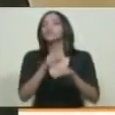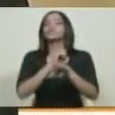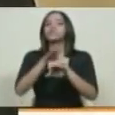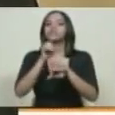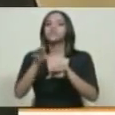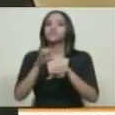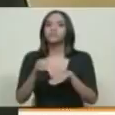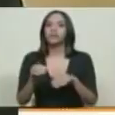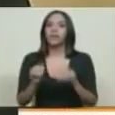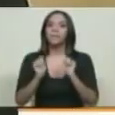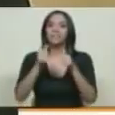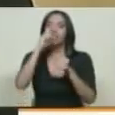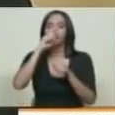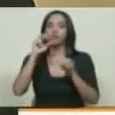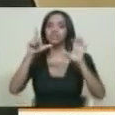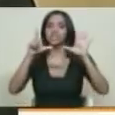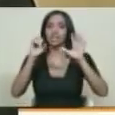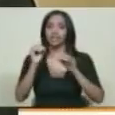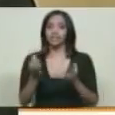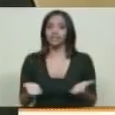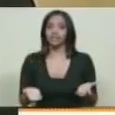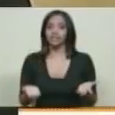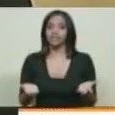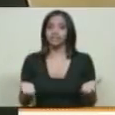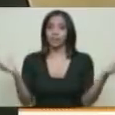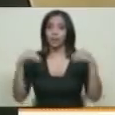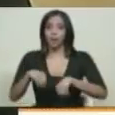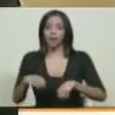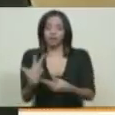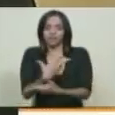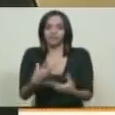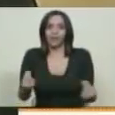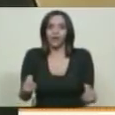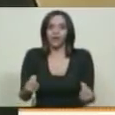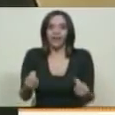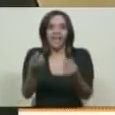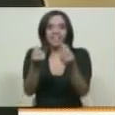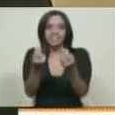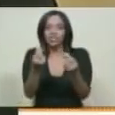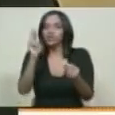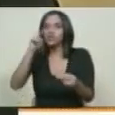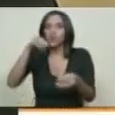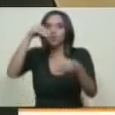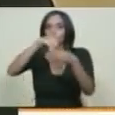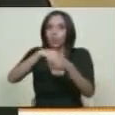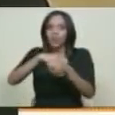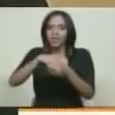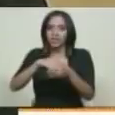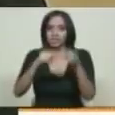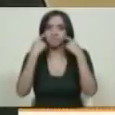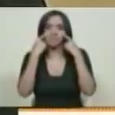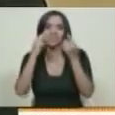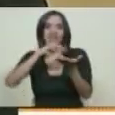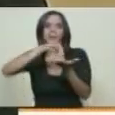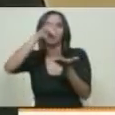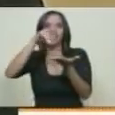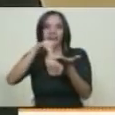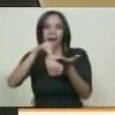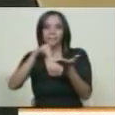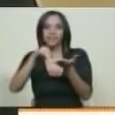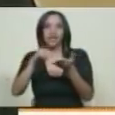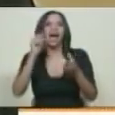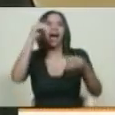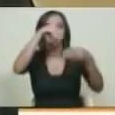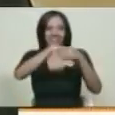del 70. ¿Corresponde? No. Ese dinero nunca estuvo aquí. Mira en Miami, y ahí está. Mira en